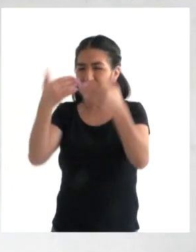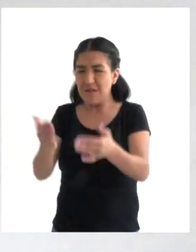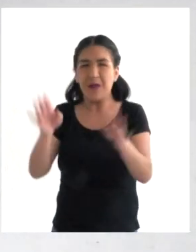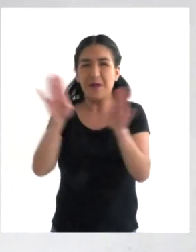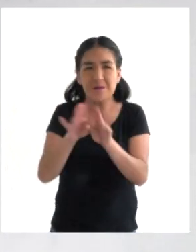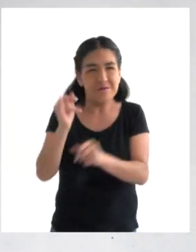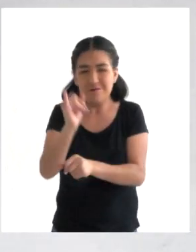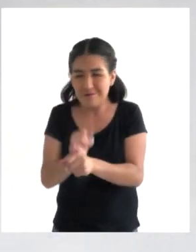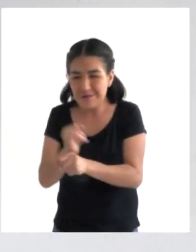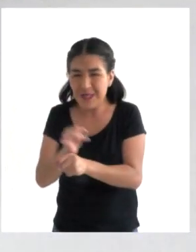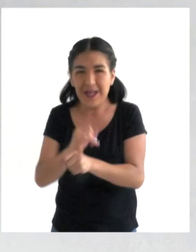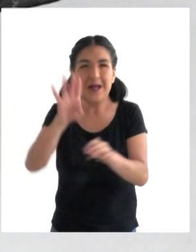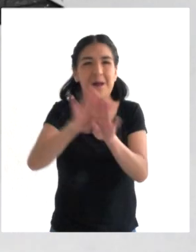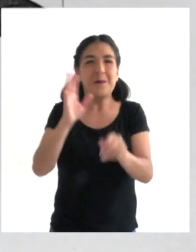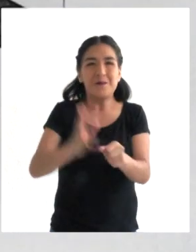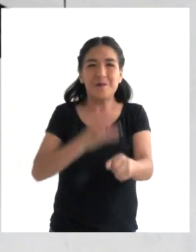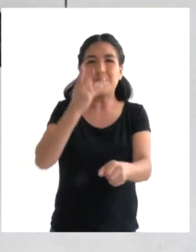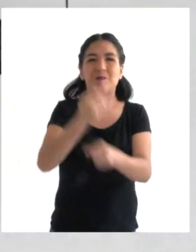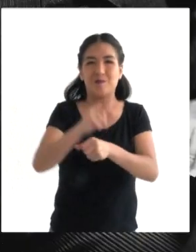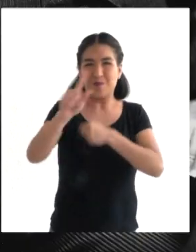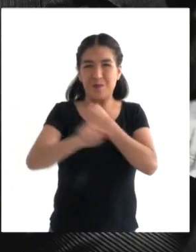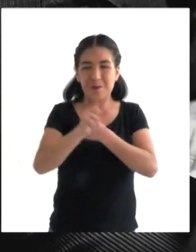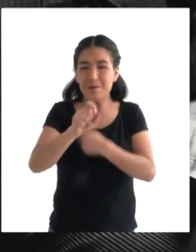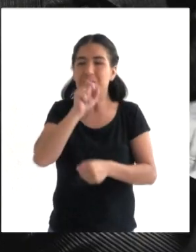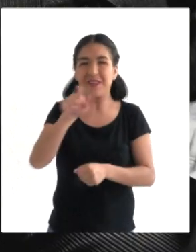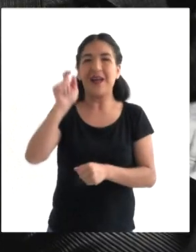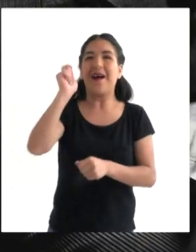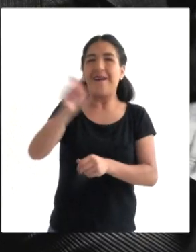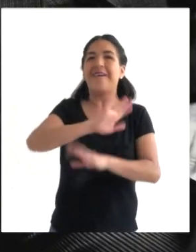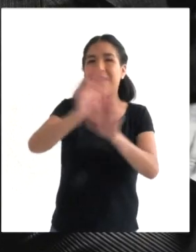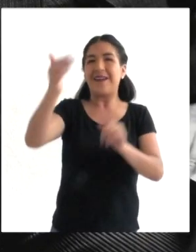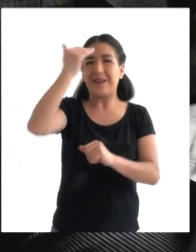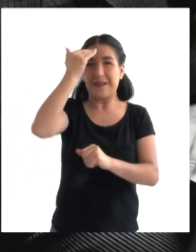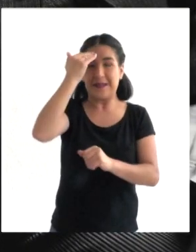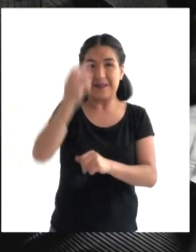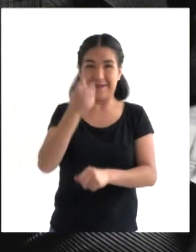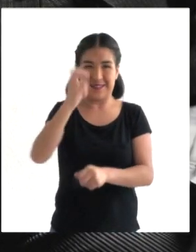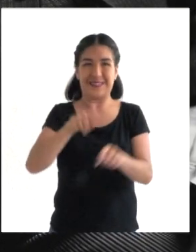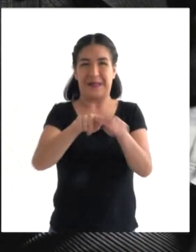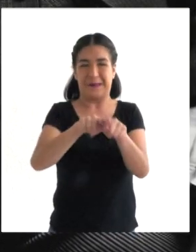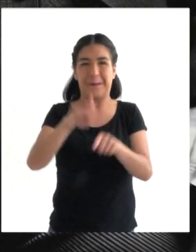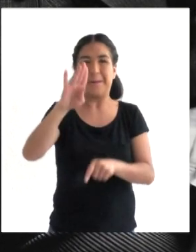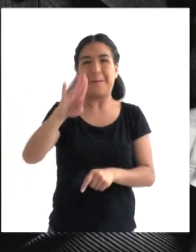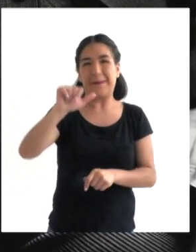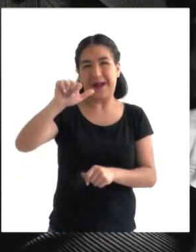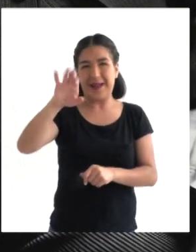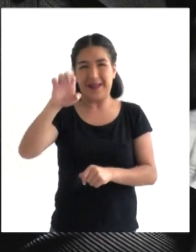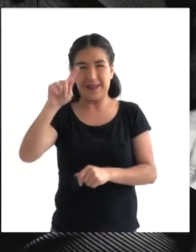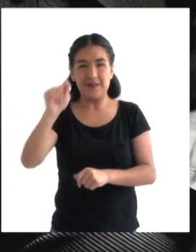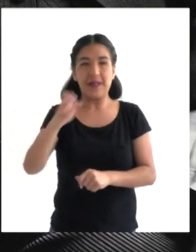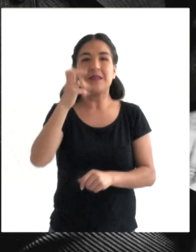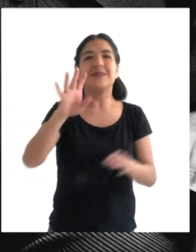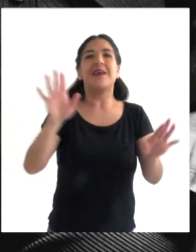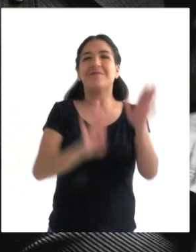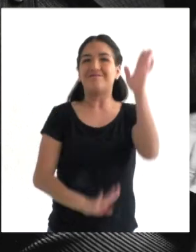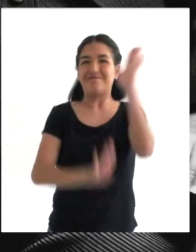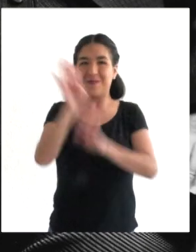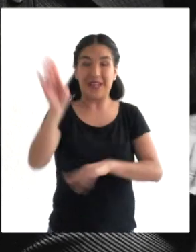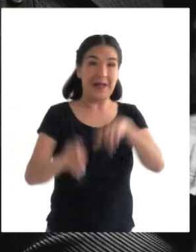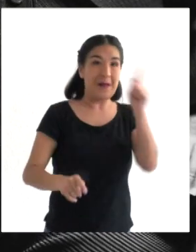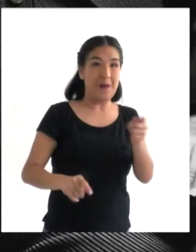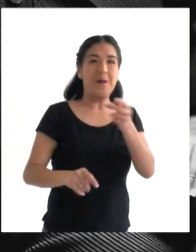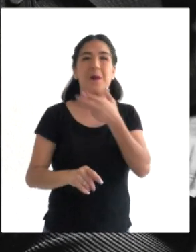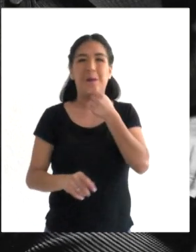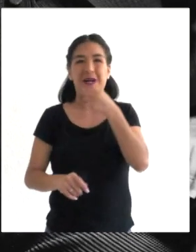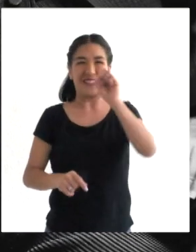buscando soluciones nuevas a problemas conocidos. Finalmente, los hermanos Wright tuvieron éxito, y Samuel Pierpont Langley,